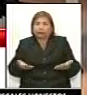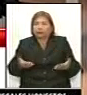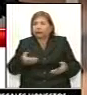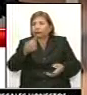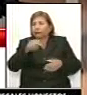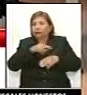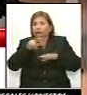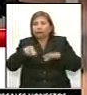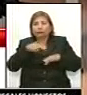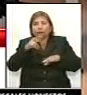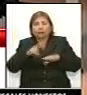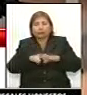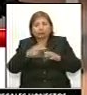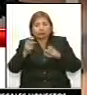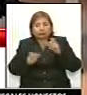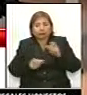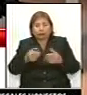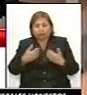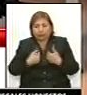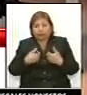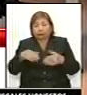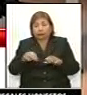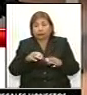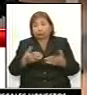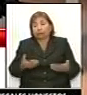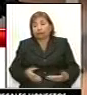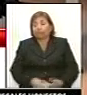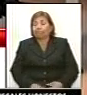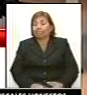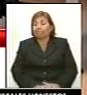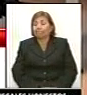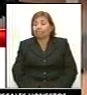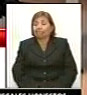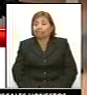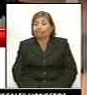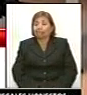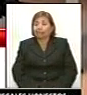con la naturalidad que estas otras personas sí lo hacían.